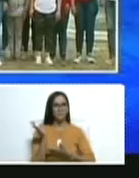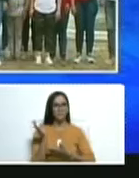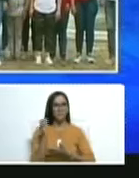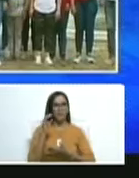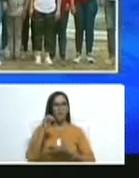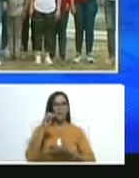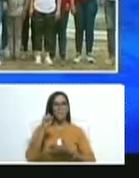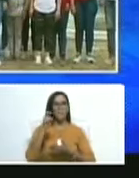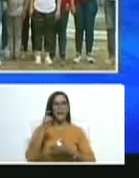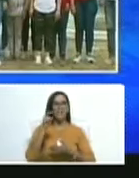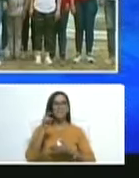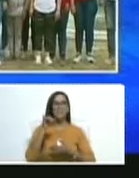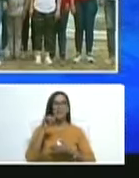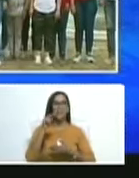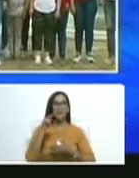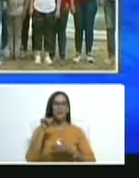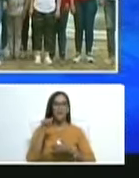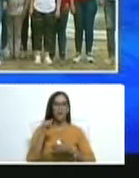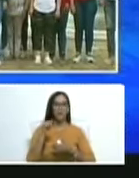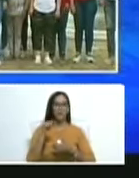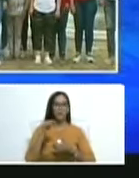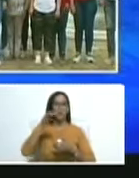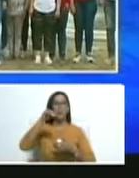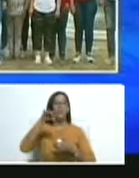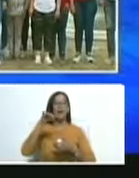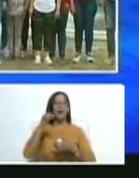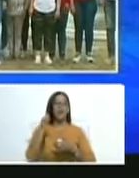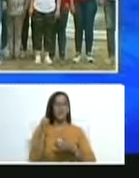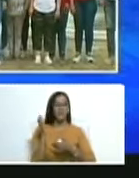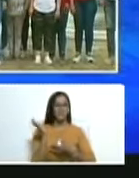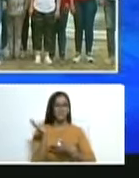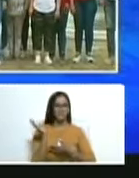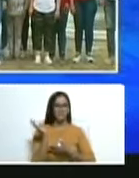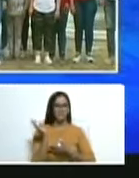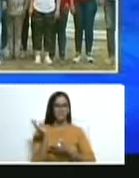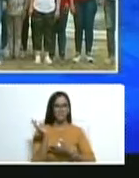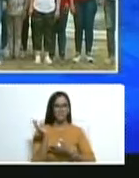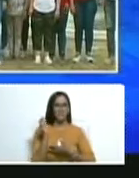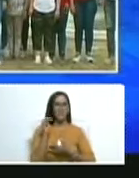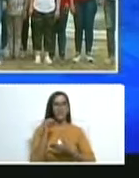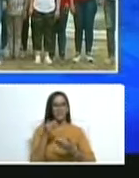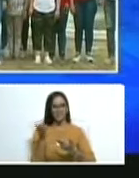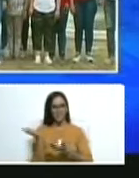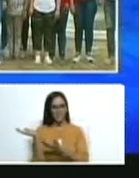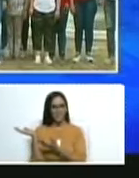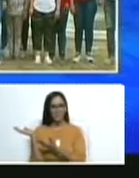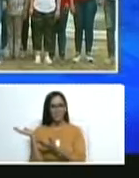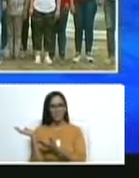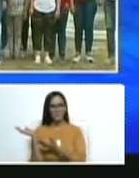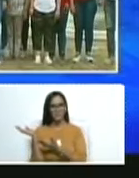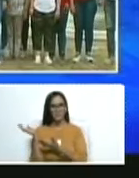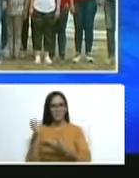Maximiliano García, María Verónica. Ah, María, adelante.